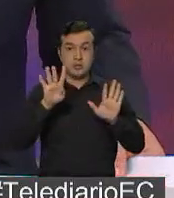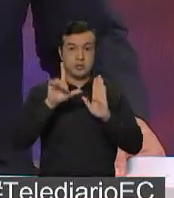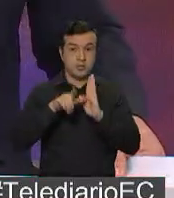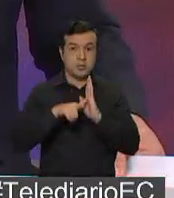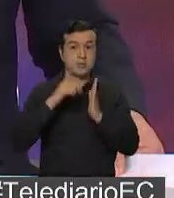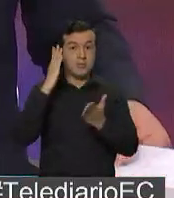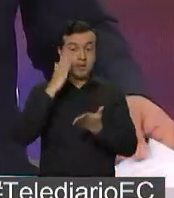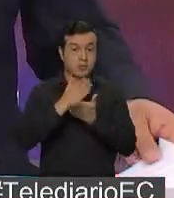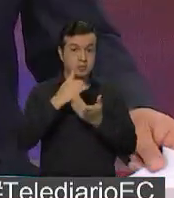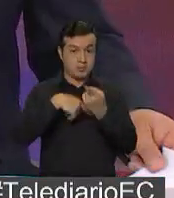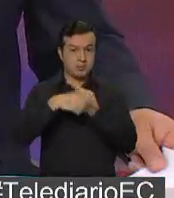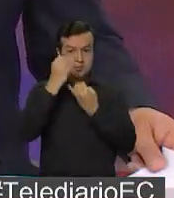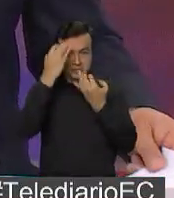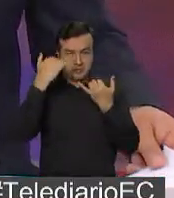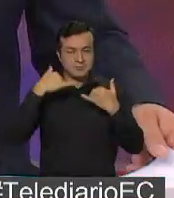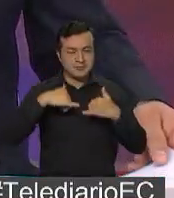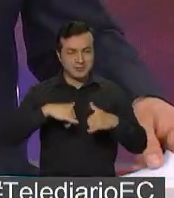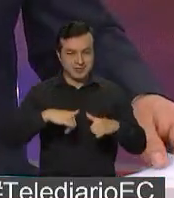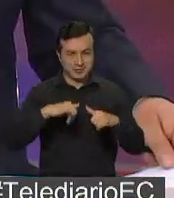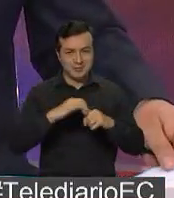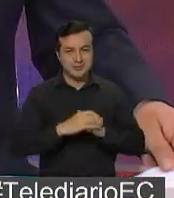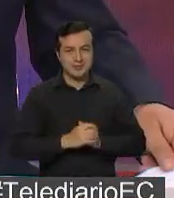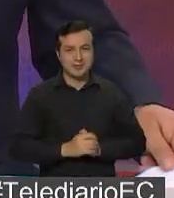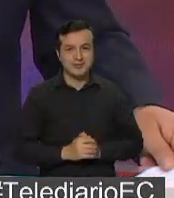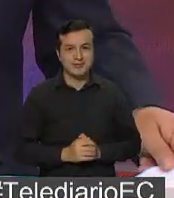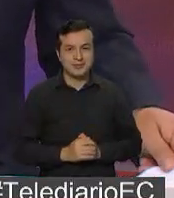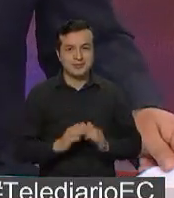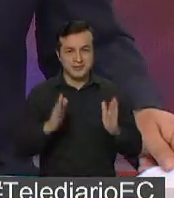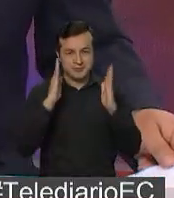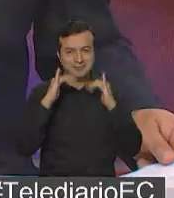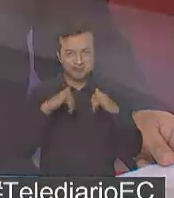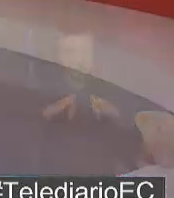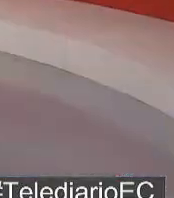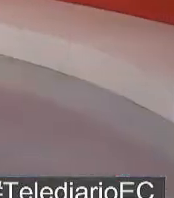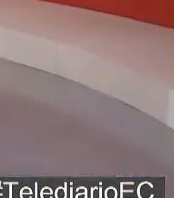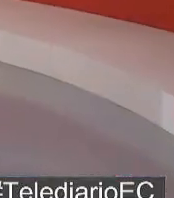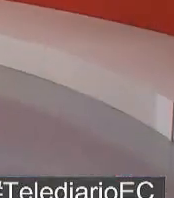7:39. Vamos a hacer una pausa. Regresamos en breve con más información. Sigan con nosotros.